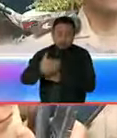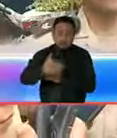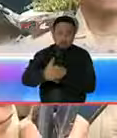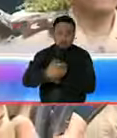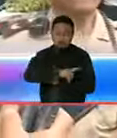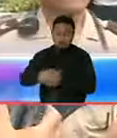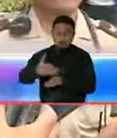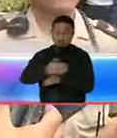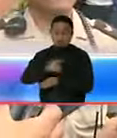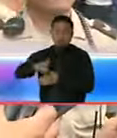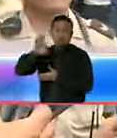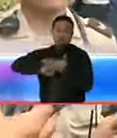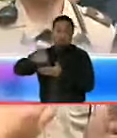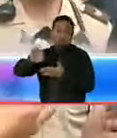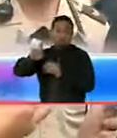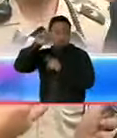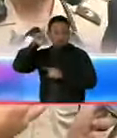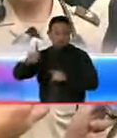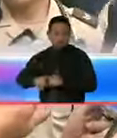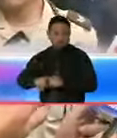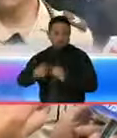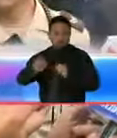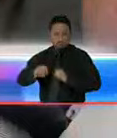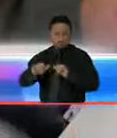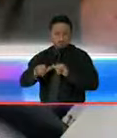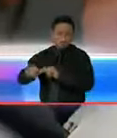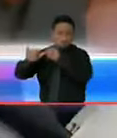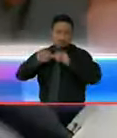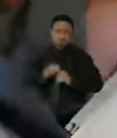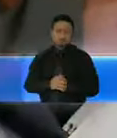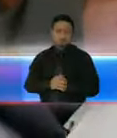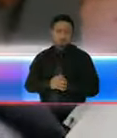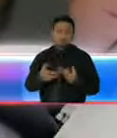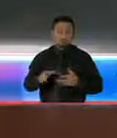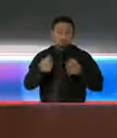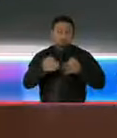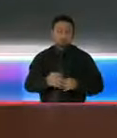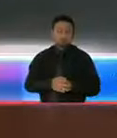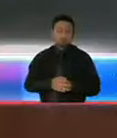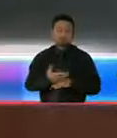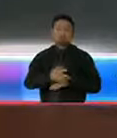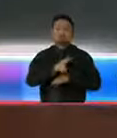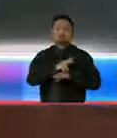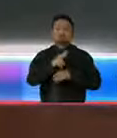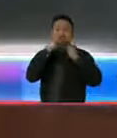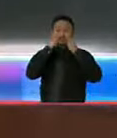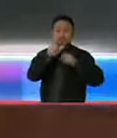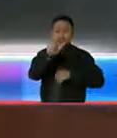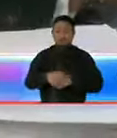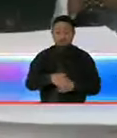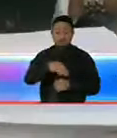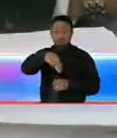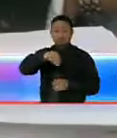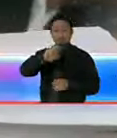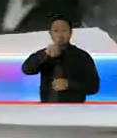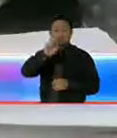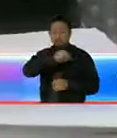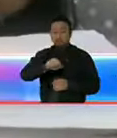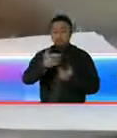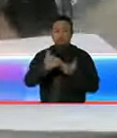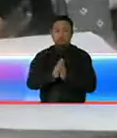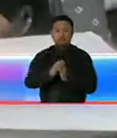su autorización conjunta y simultánea. Se confirmó además que la fiscal Moreno también ha solicitado la comparecencia de los